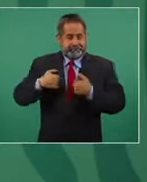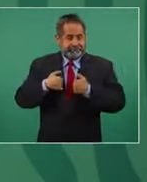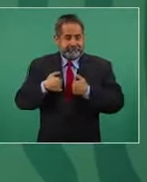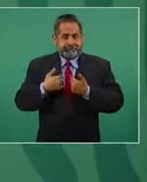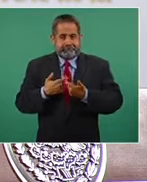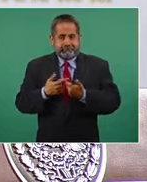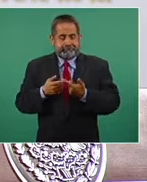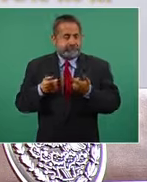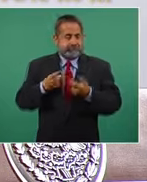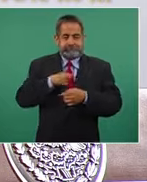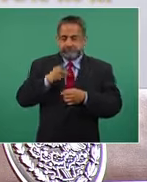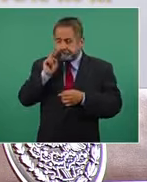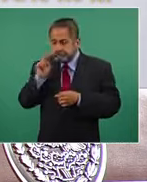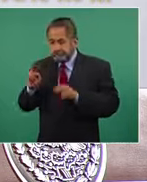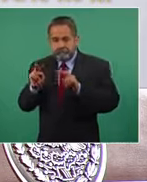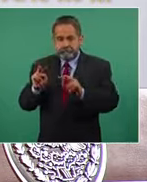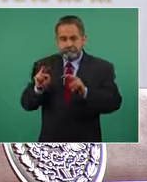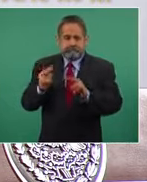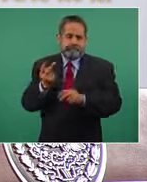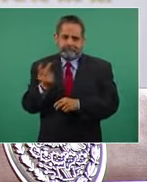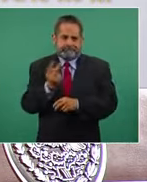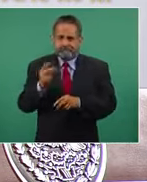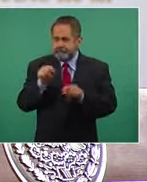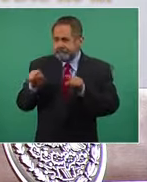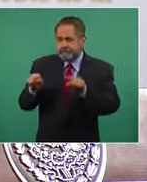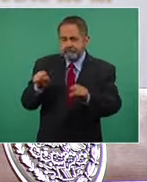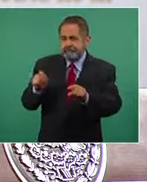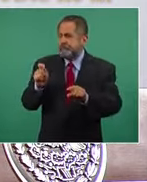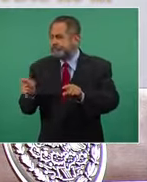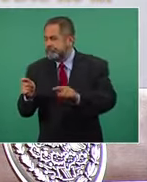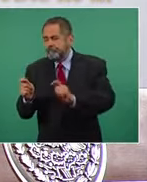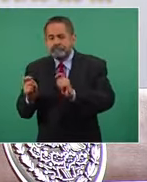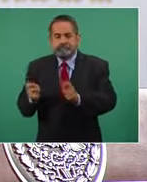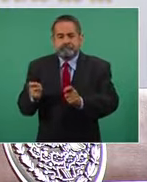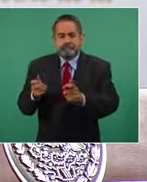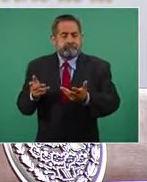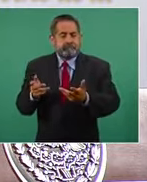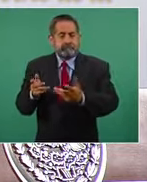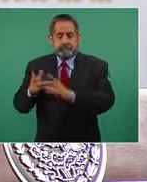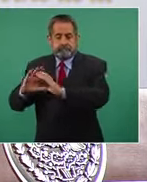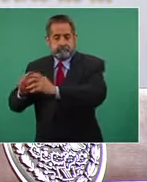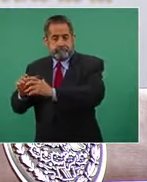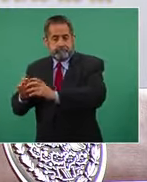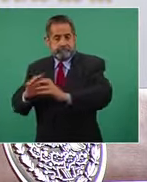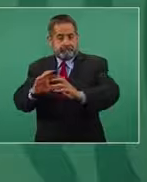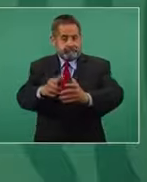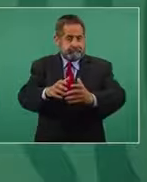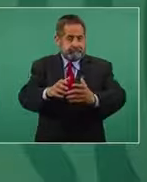se tiene que atender a todos. Y si se trata de comunidades